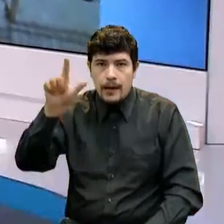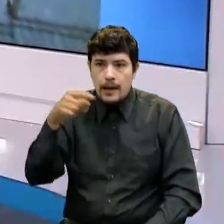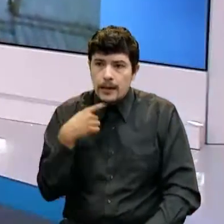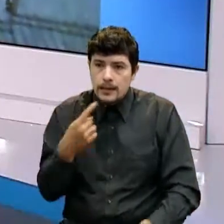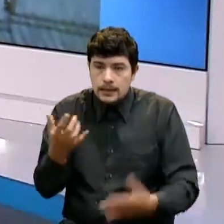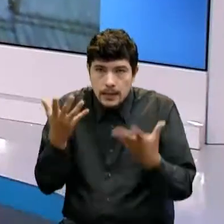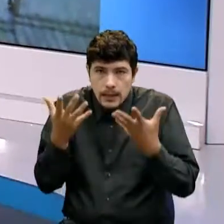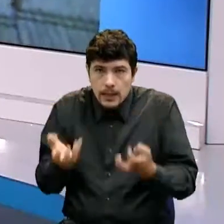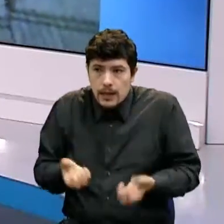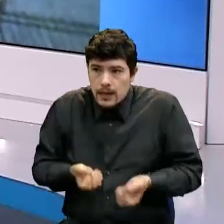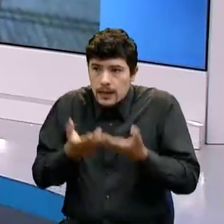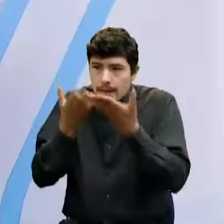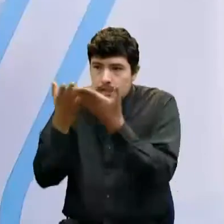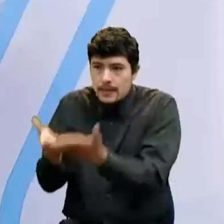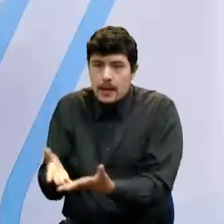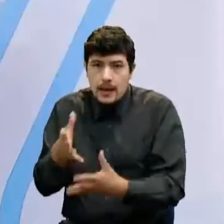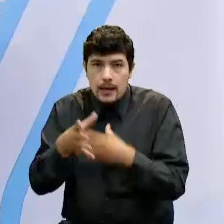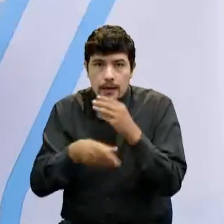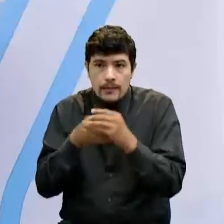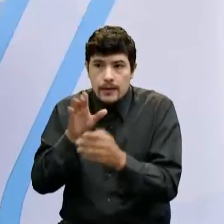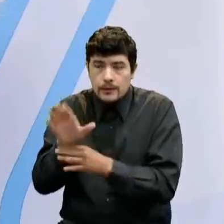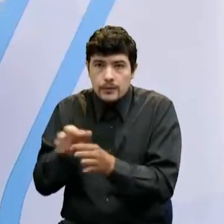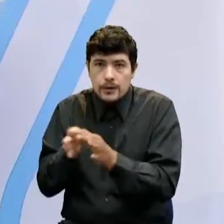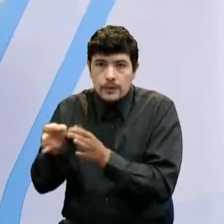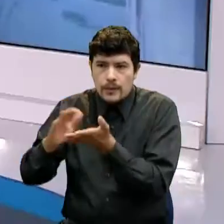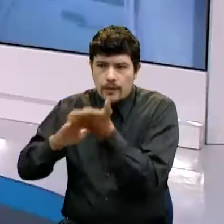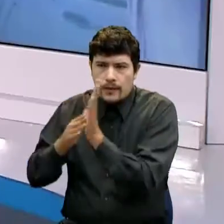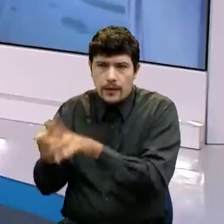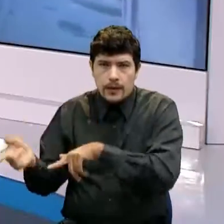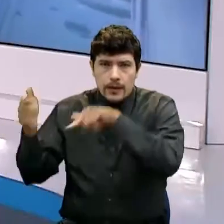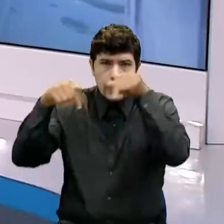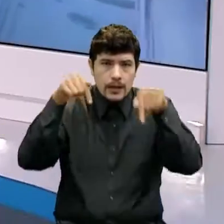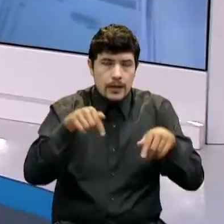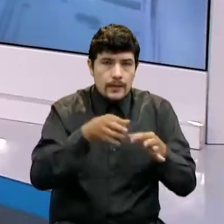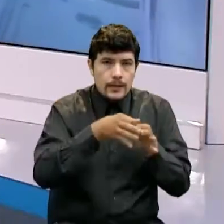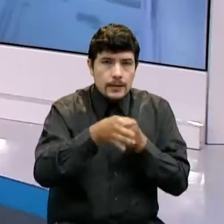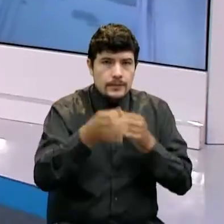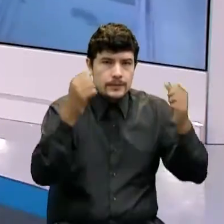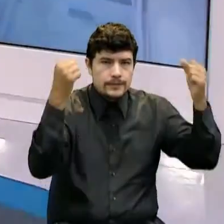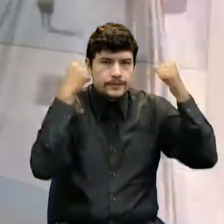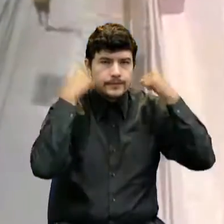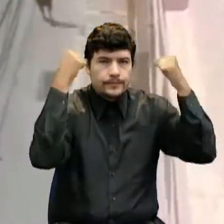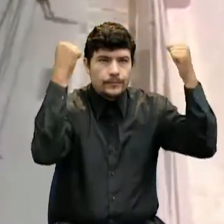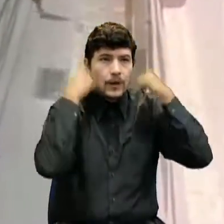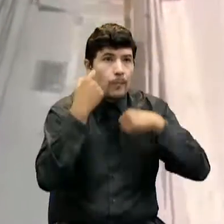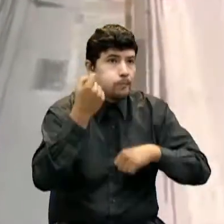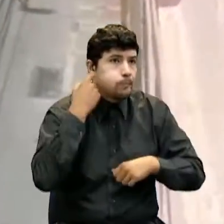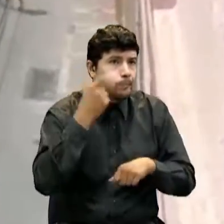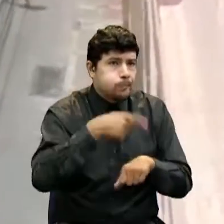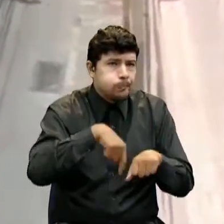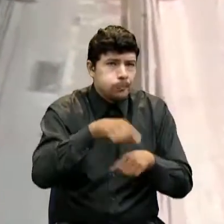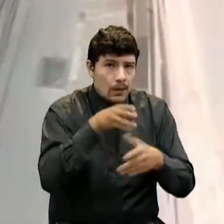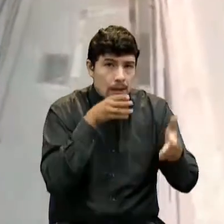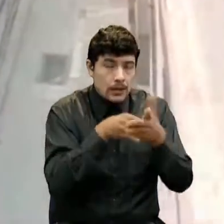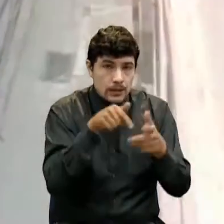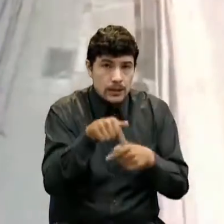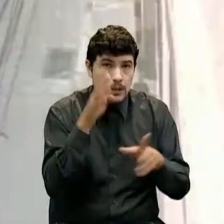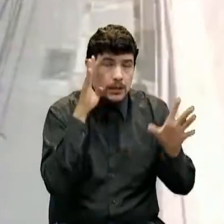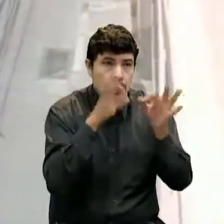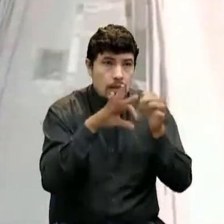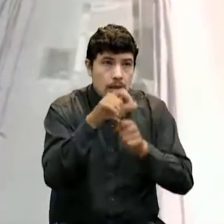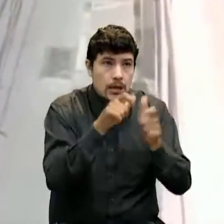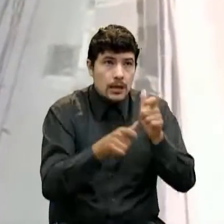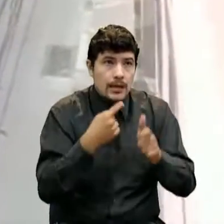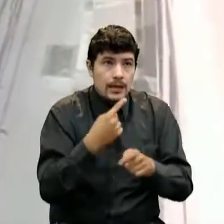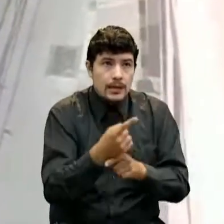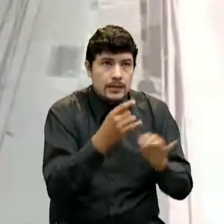querían entregar. Y de Florida Blanca nos vamos rápidamente al municipio de Piedecuesta, porque hace pocos días denunciamos a través del Ente Ciudadano que